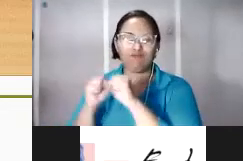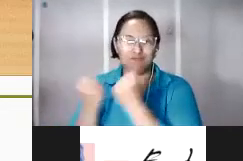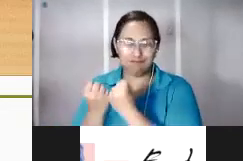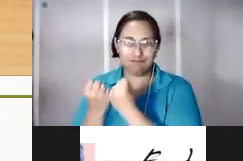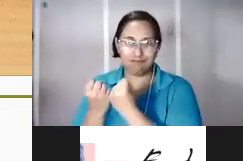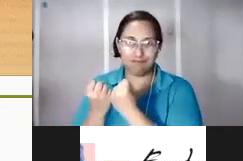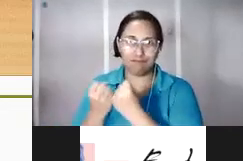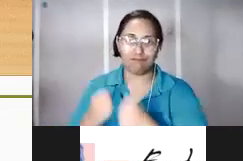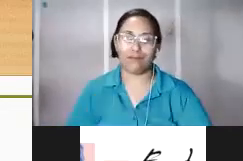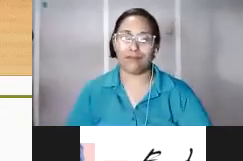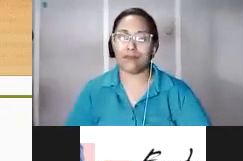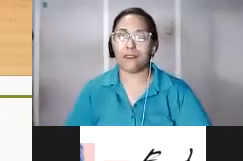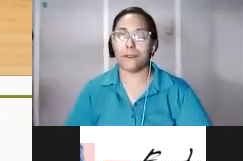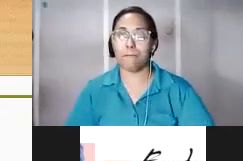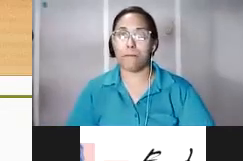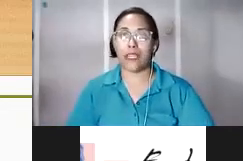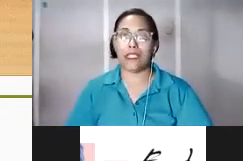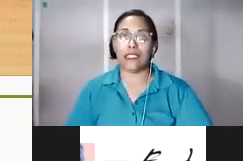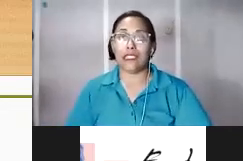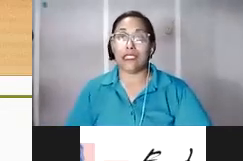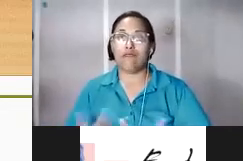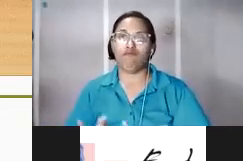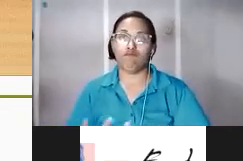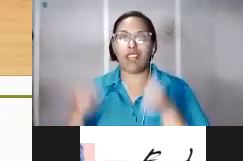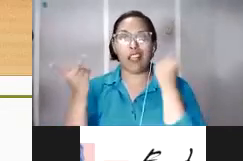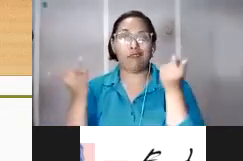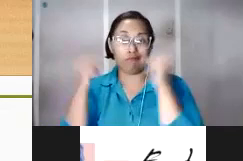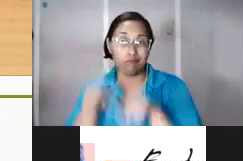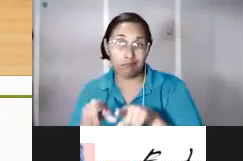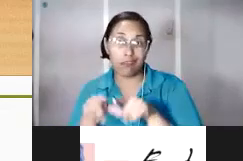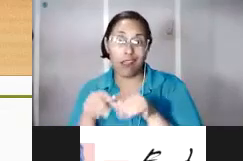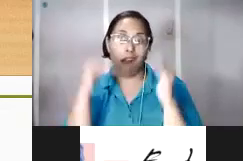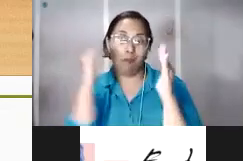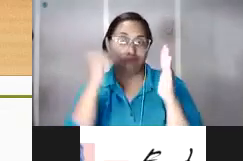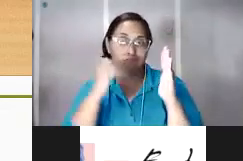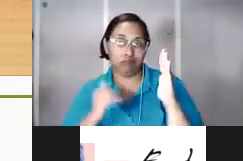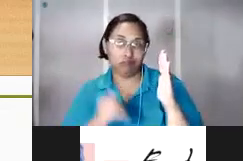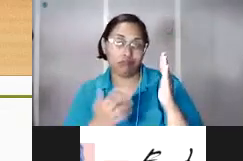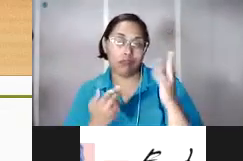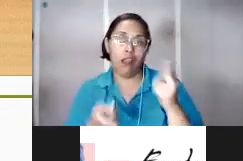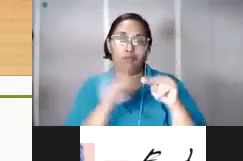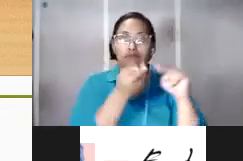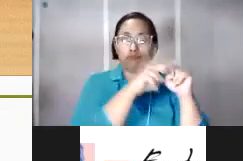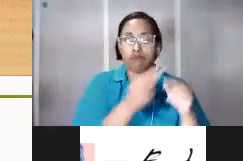capitalina. Si ocurría un deceso, pues obviamente nombraban a otra persona.